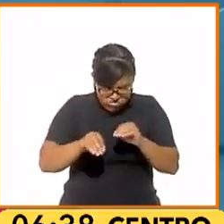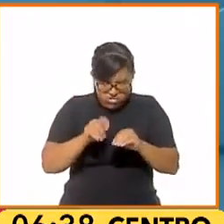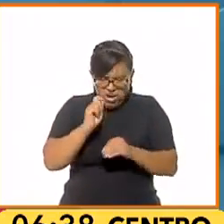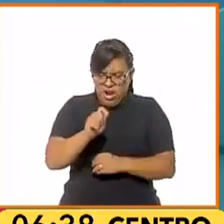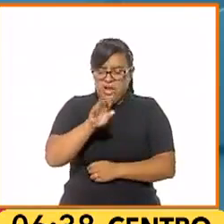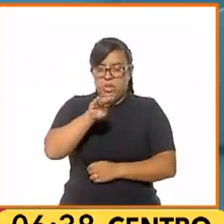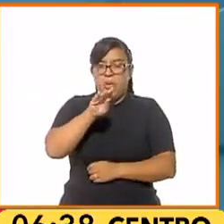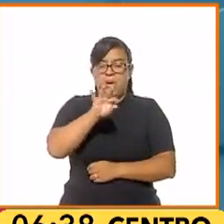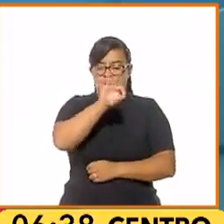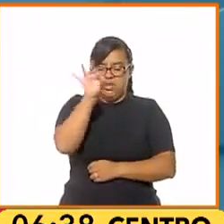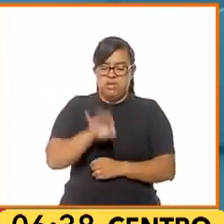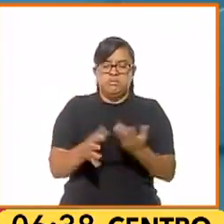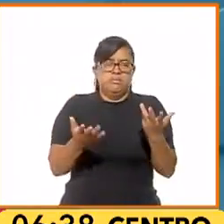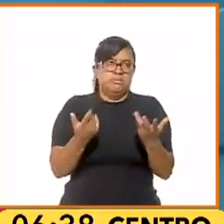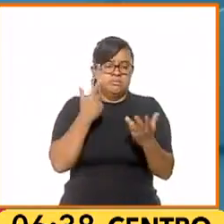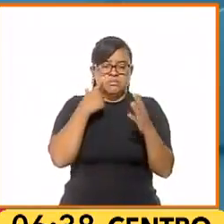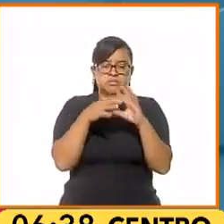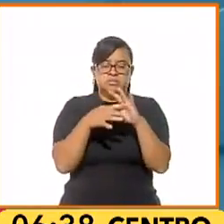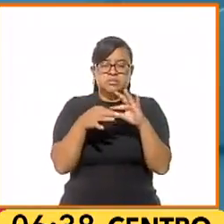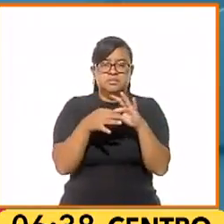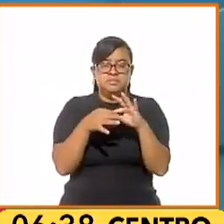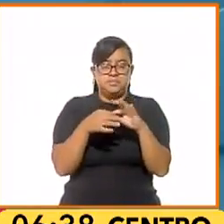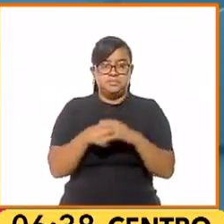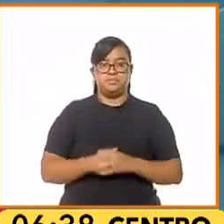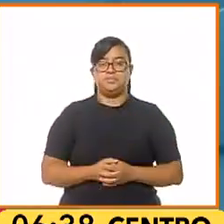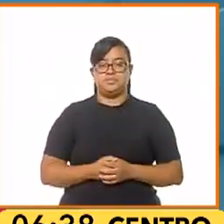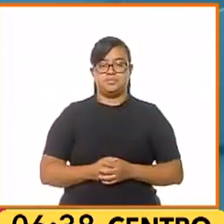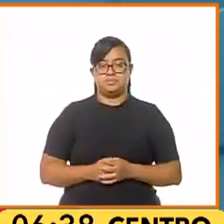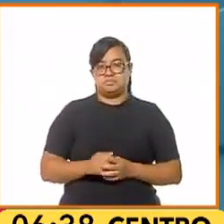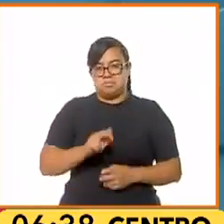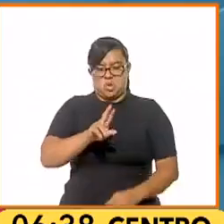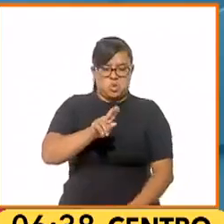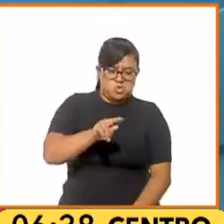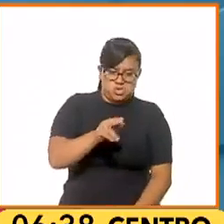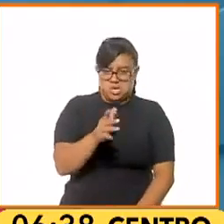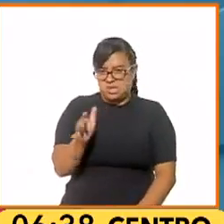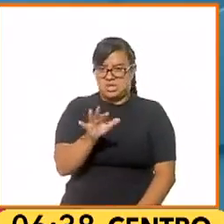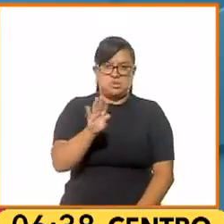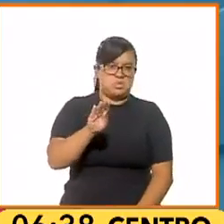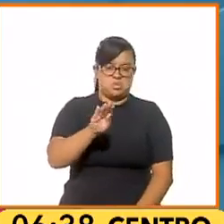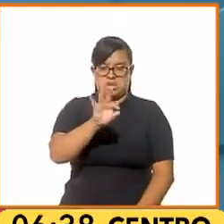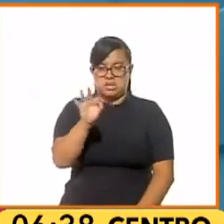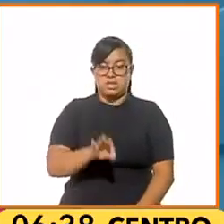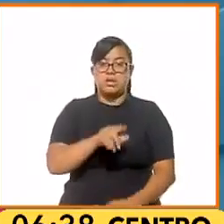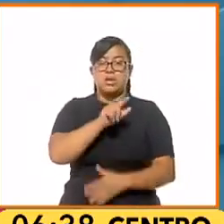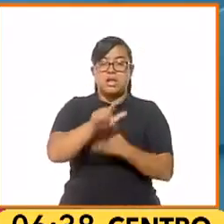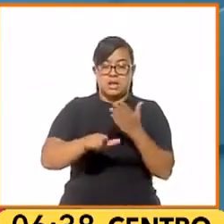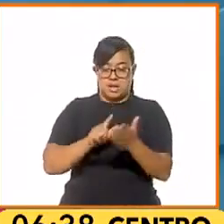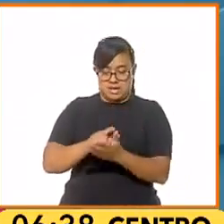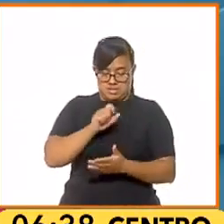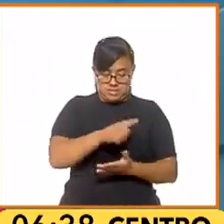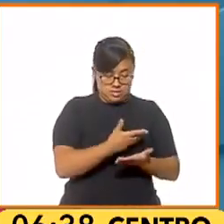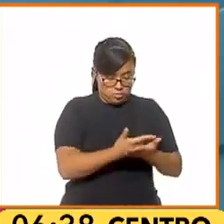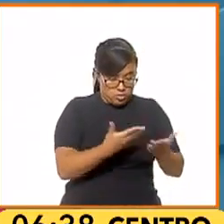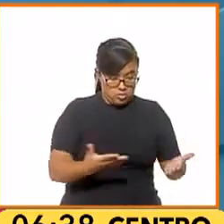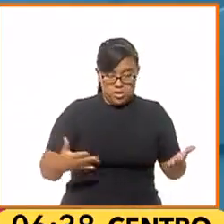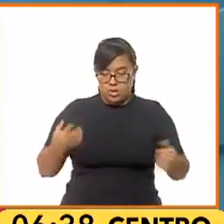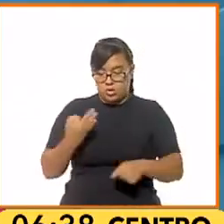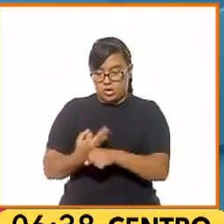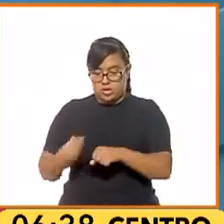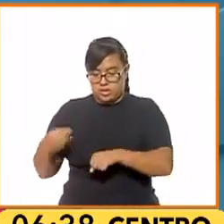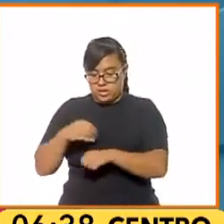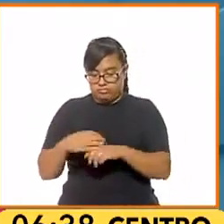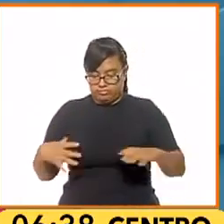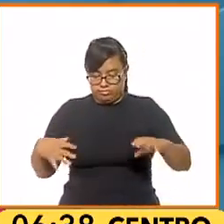el 90%, vamos a decirlo, el 80, el 90% de la ley actual. Lo que